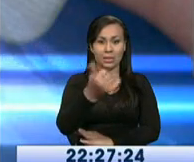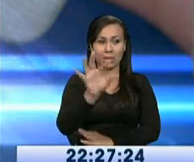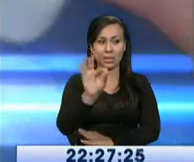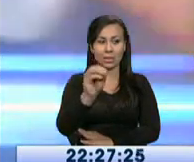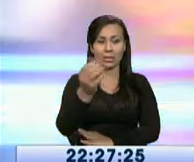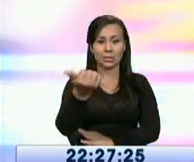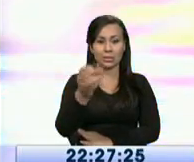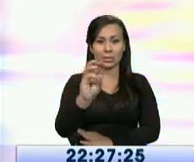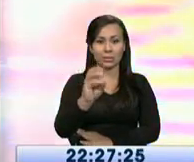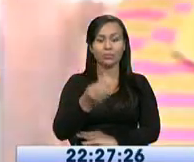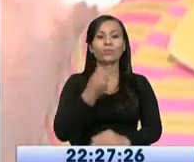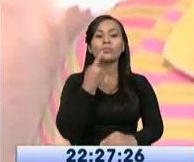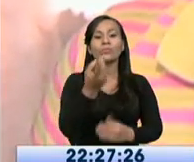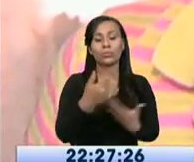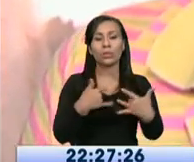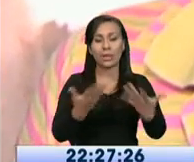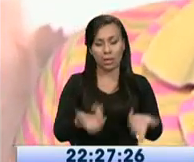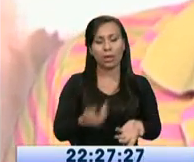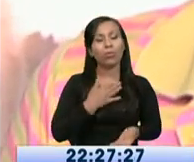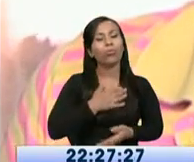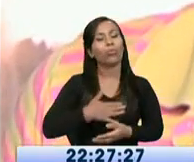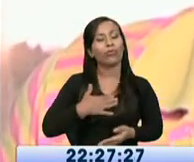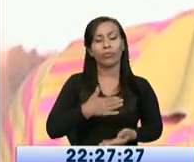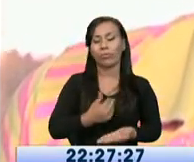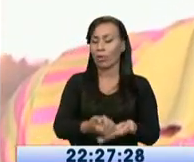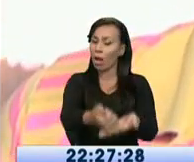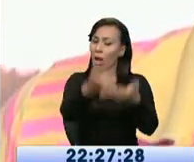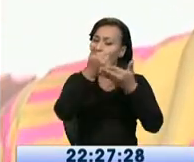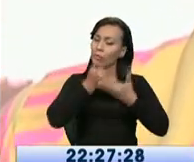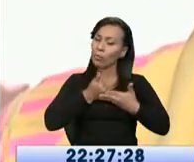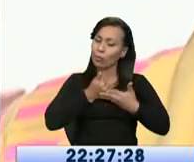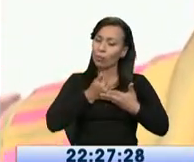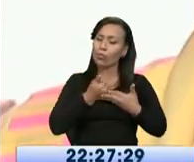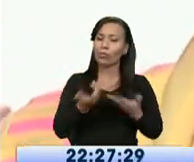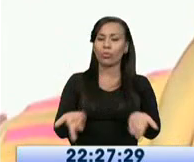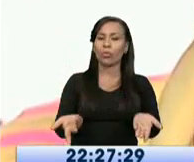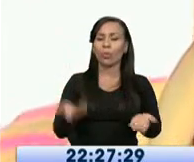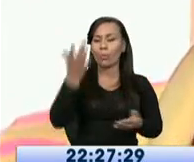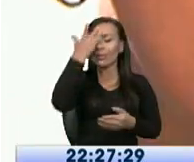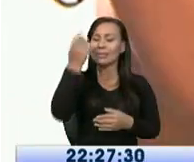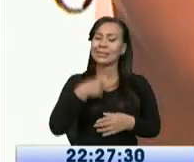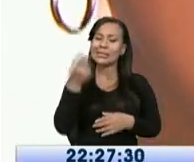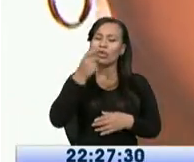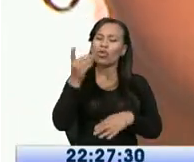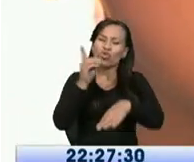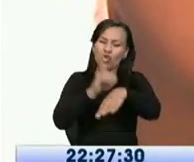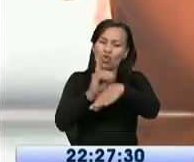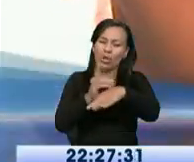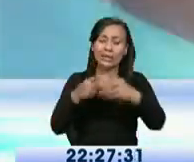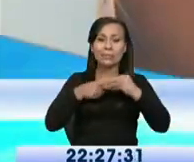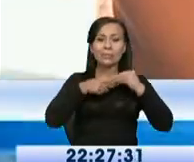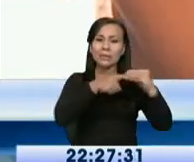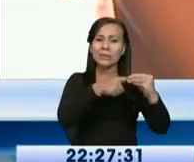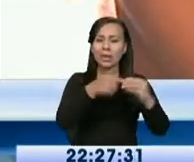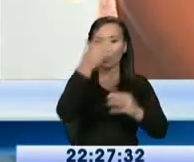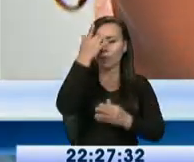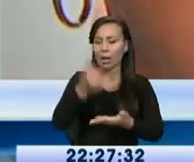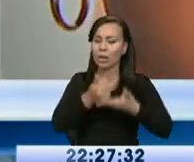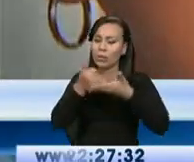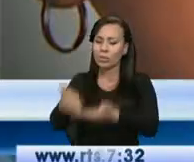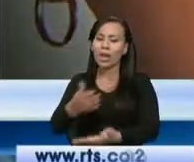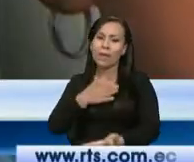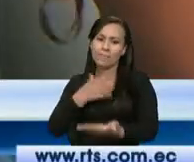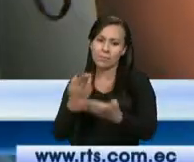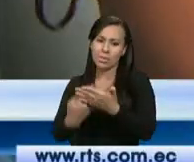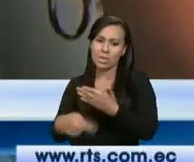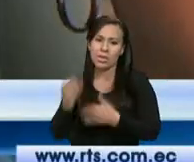096-767-1060. Yo sí quisiera que me ayudaran, le hicieran un estudio más avanzado para ayudarle a su estilo de